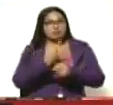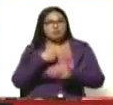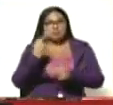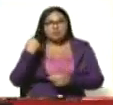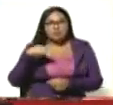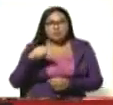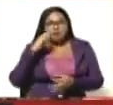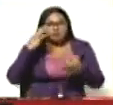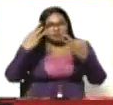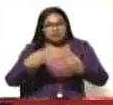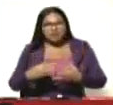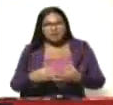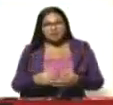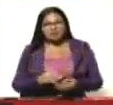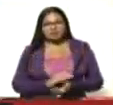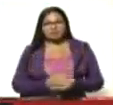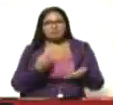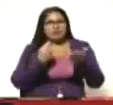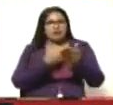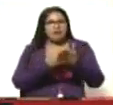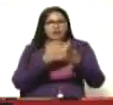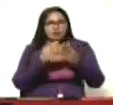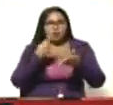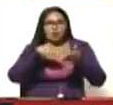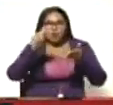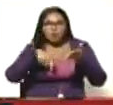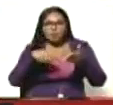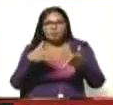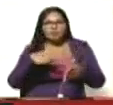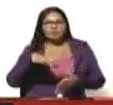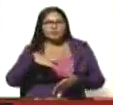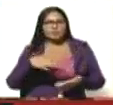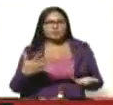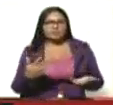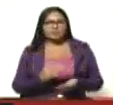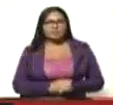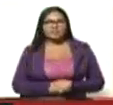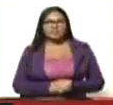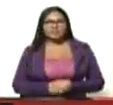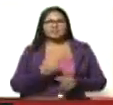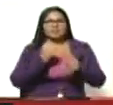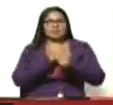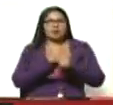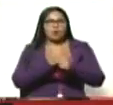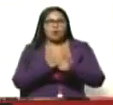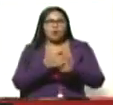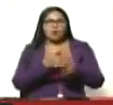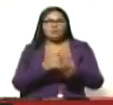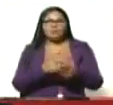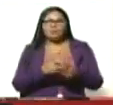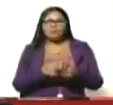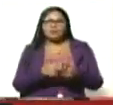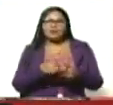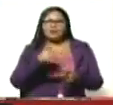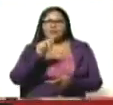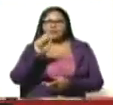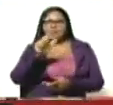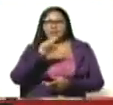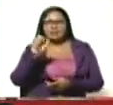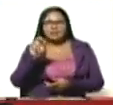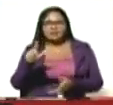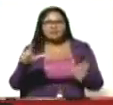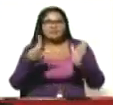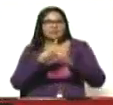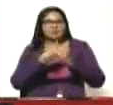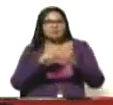formal, con Cestatique, con contrato, fue el trabajo de tallerista como poeta en los liceos.